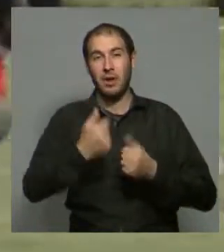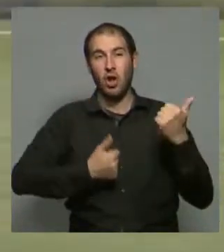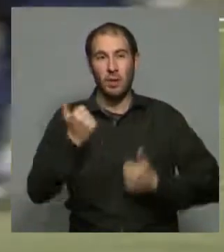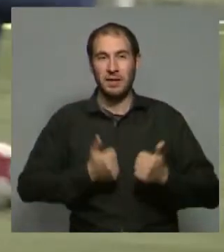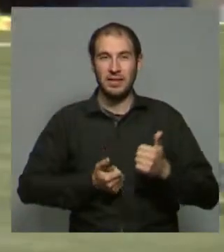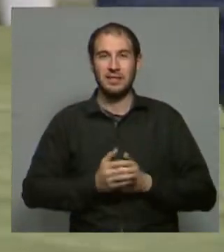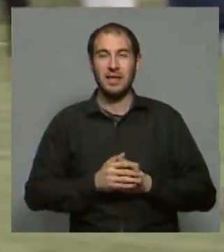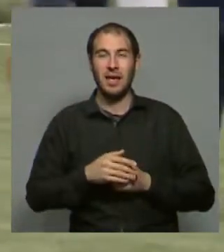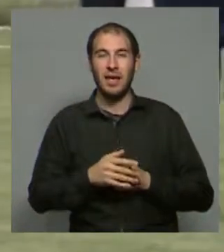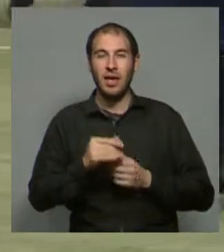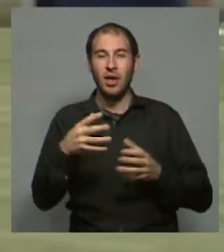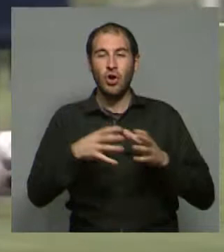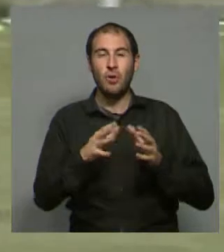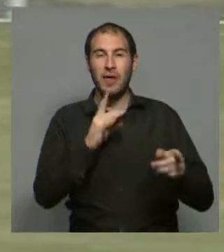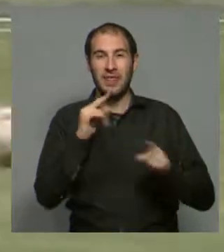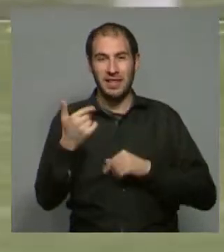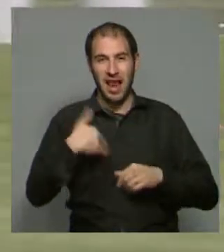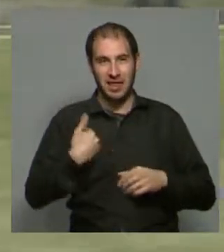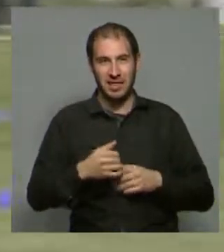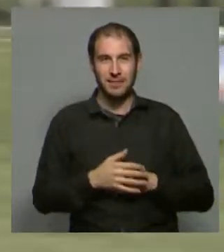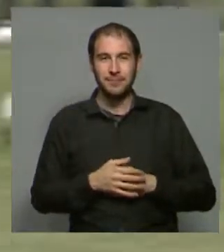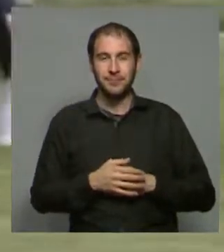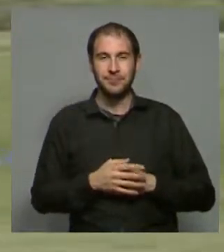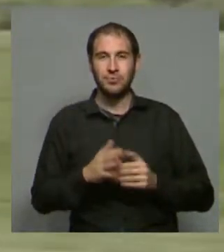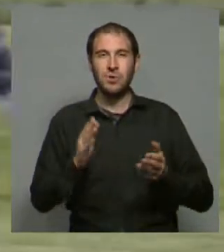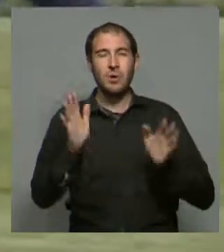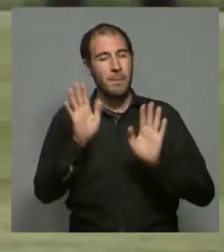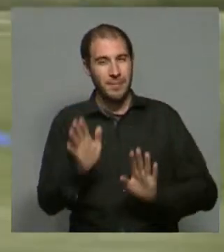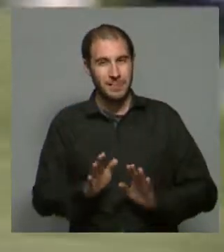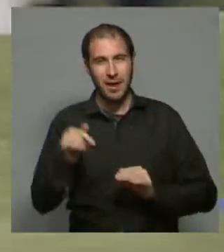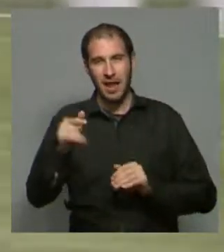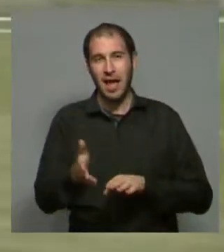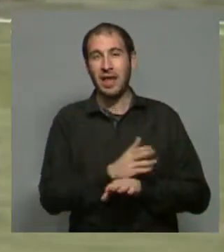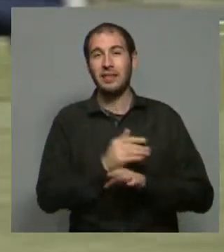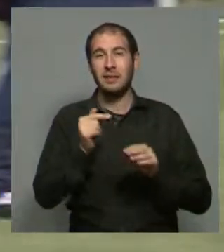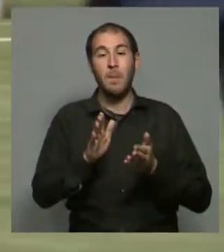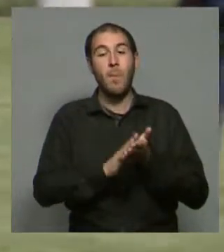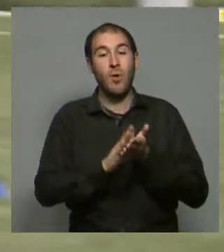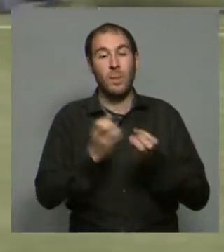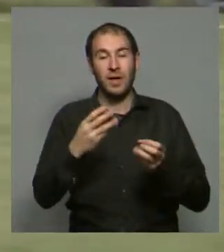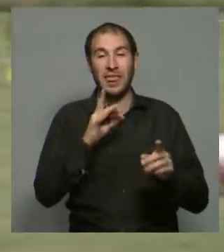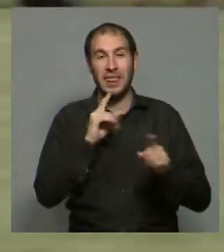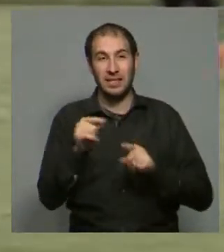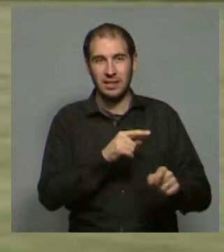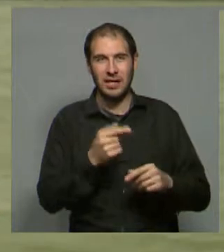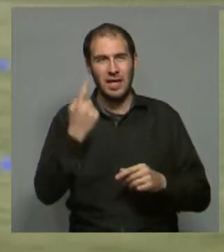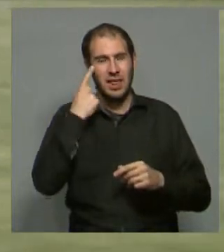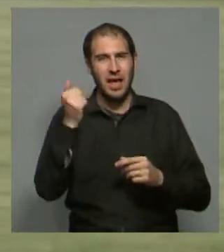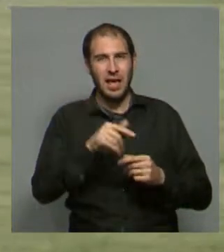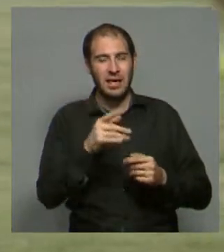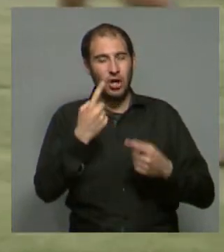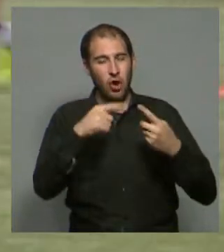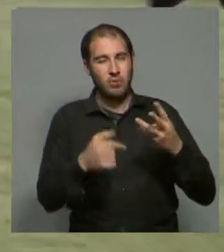partidos que va a tener el equipo de Jorge Sampaoli a modo de preparación y que va a servir de prueba porque el entrenador considera de que hay